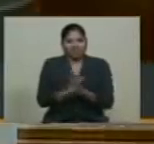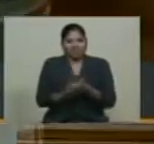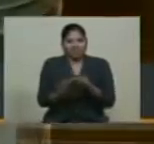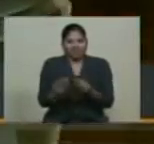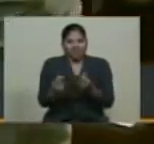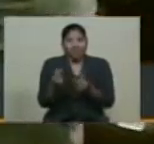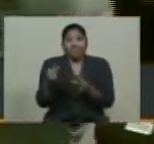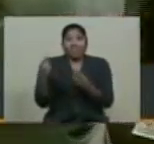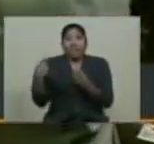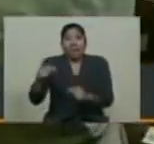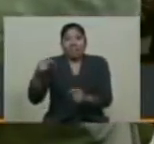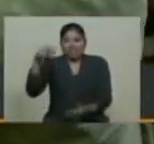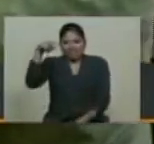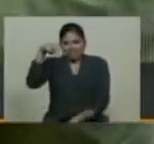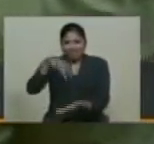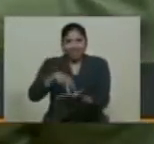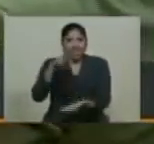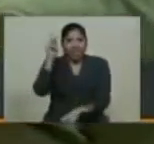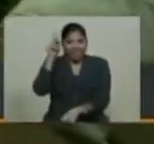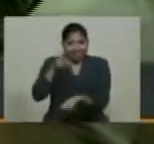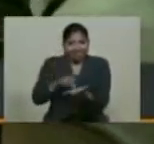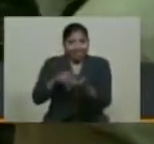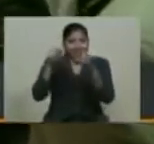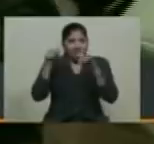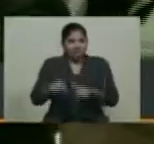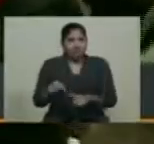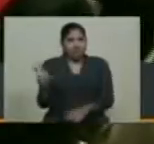poner sobre nuestra patria